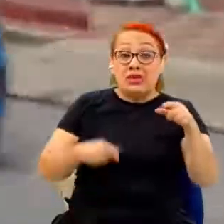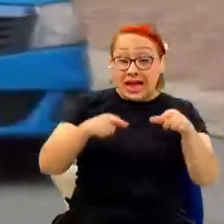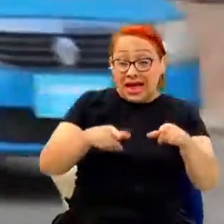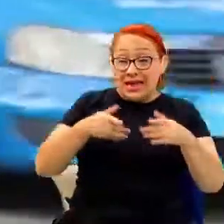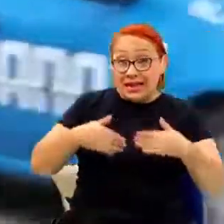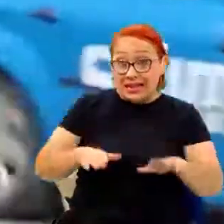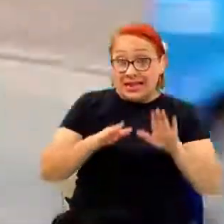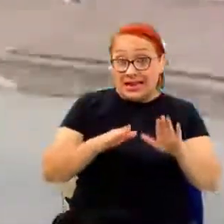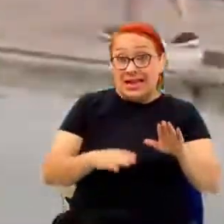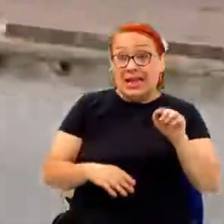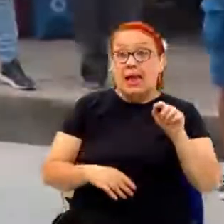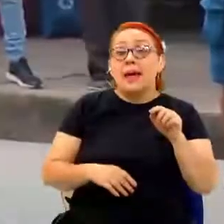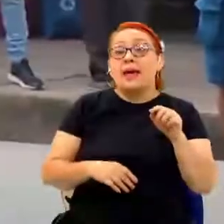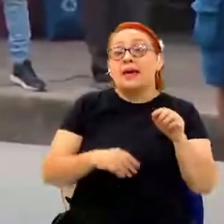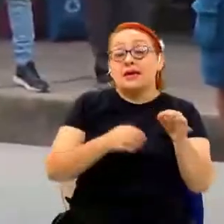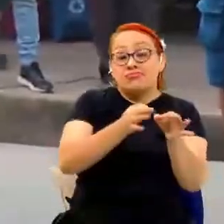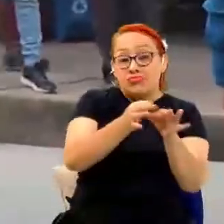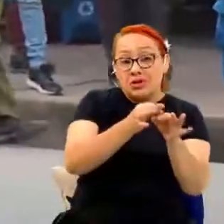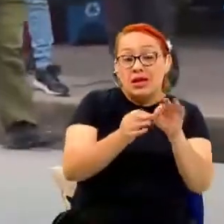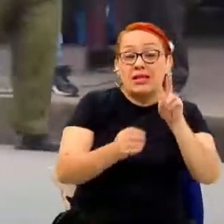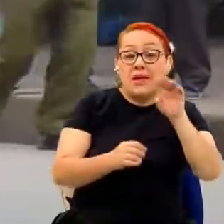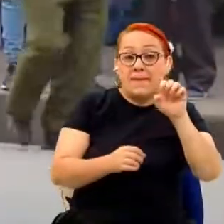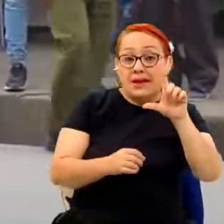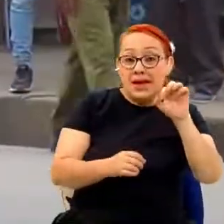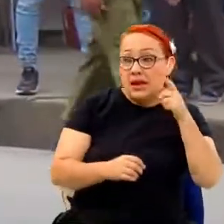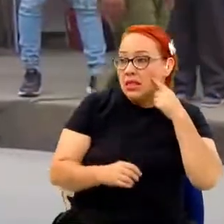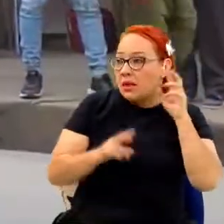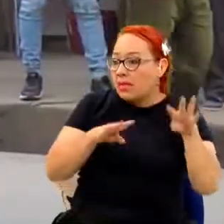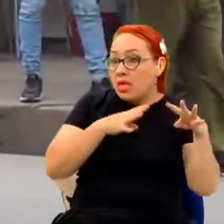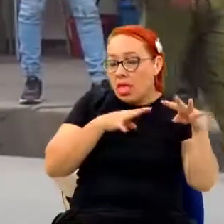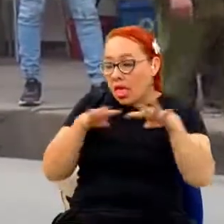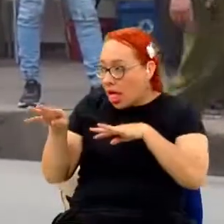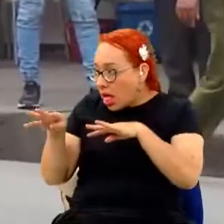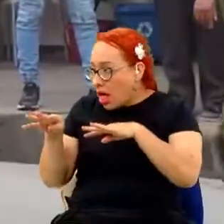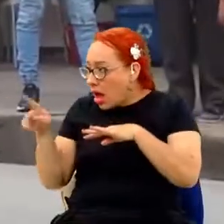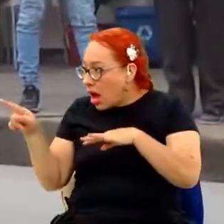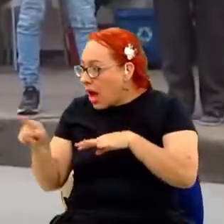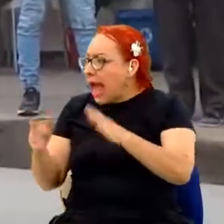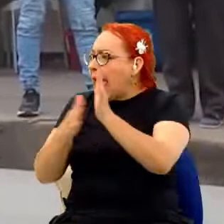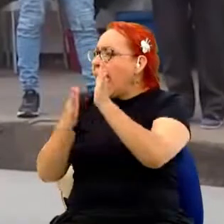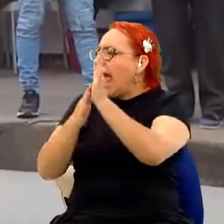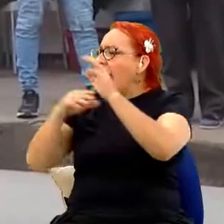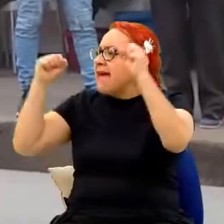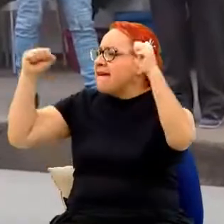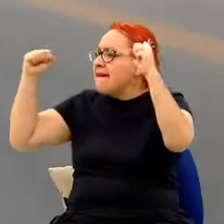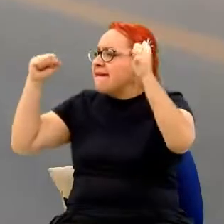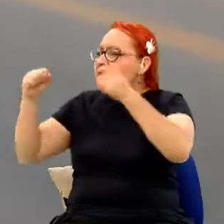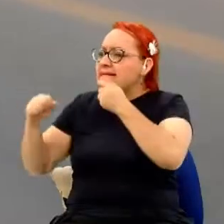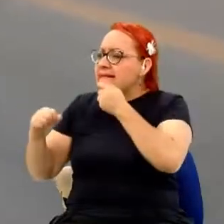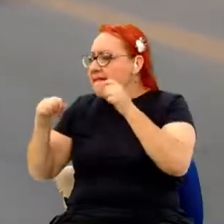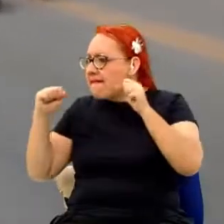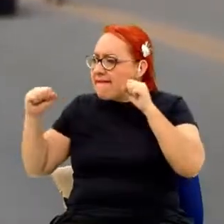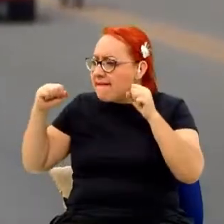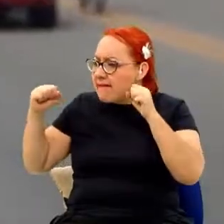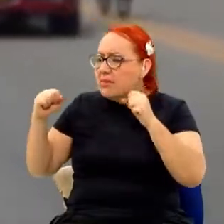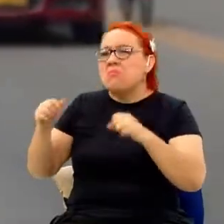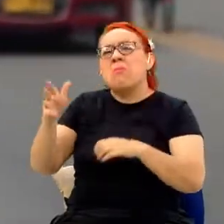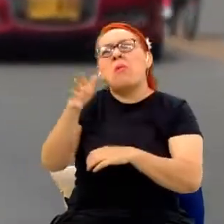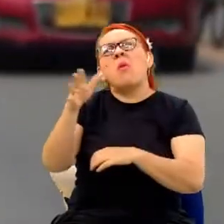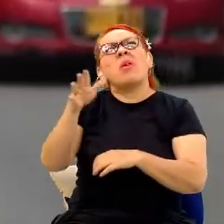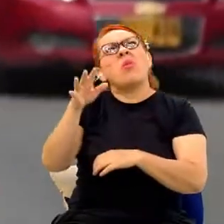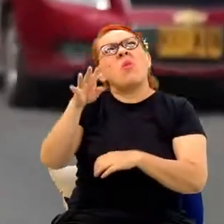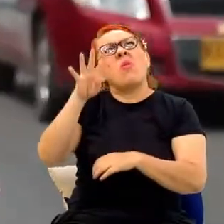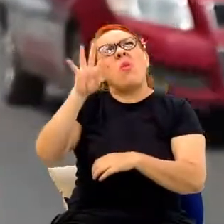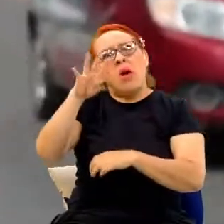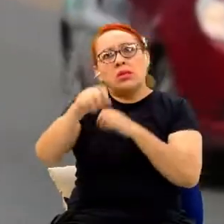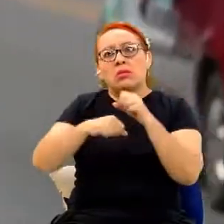habitantes de la provincia de Vélez, amantes del ciclismo, salieron a vitorear a las guerreras. No, hacía 3 años más o menos,